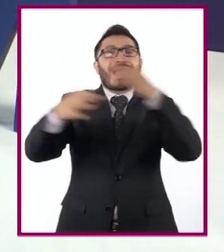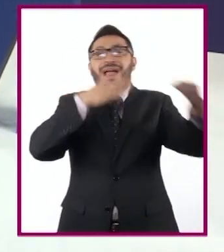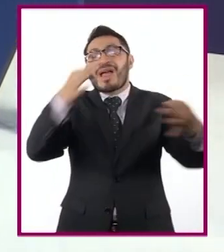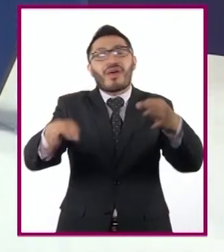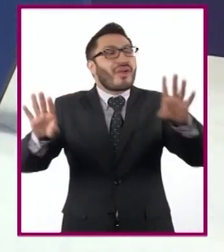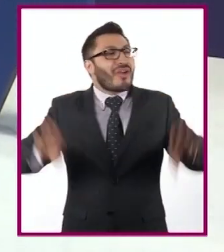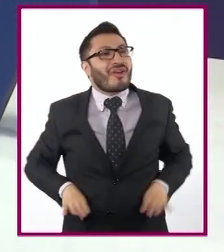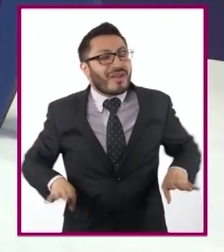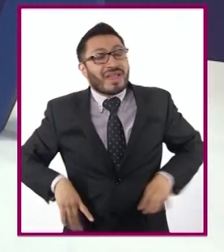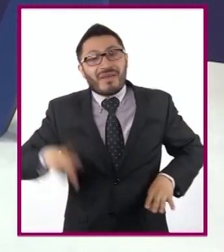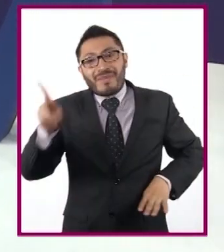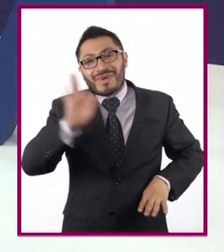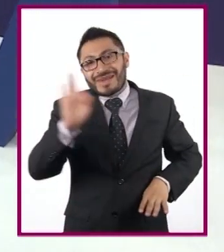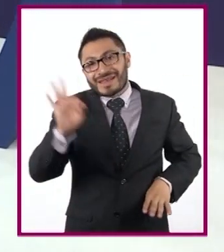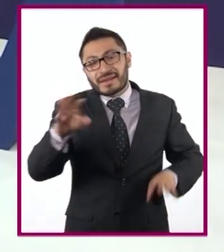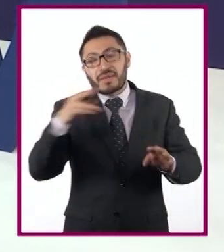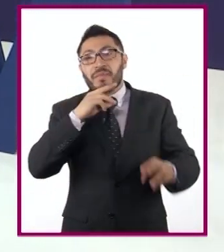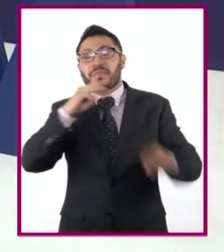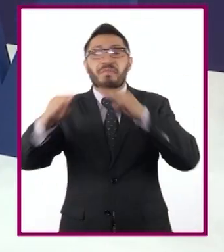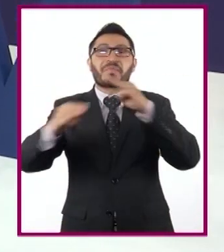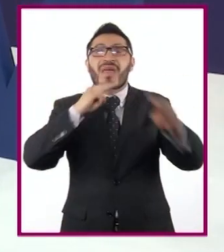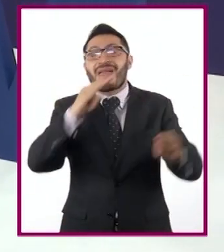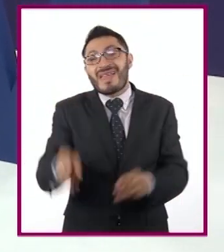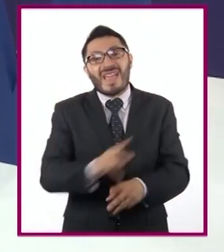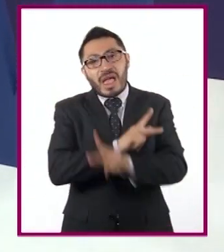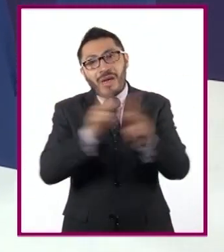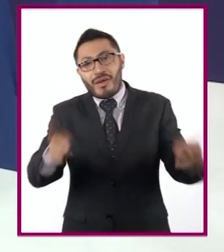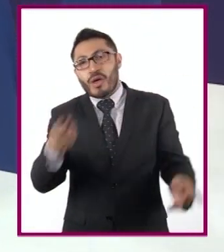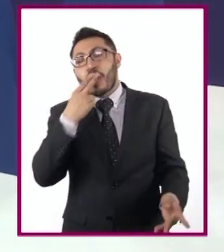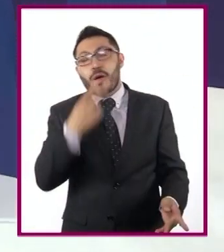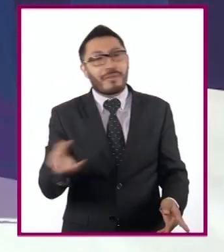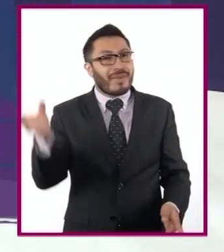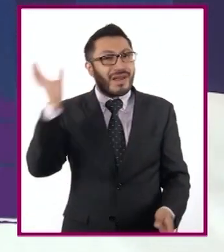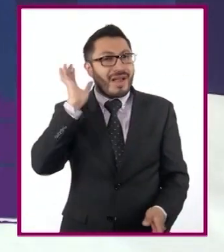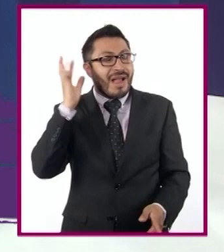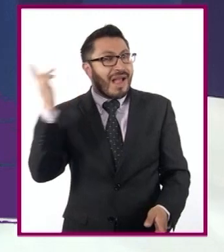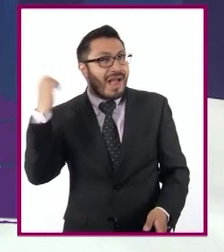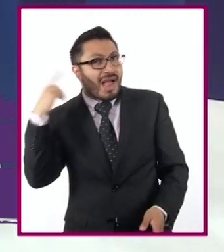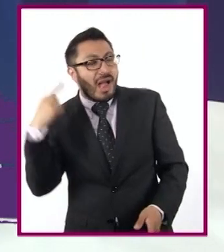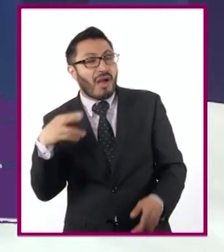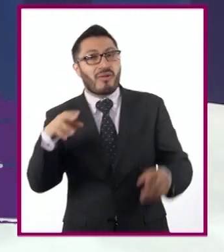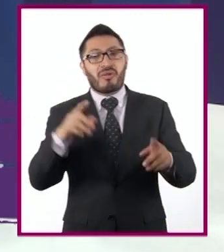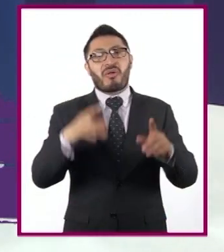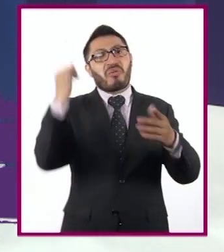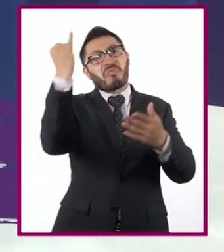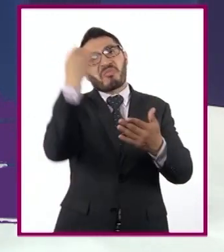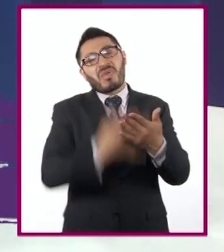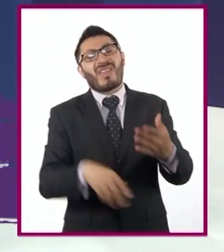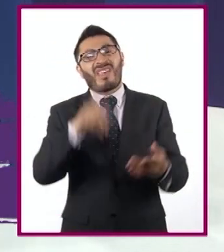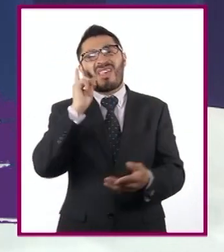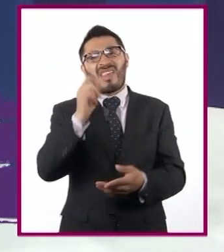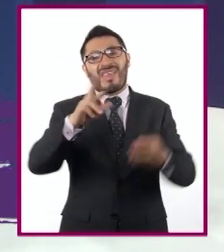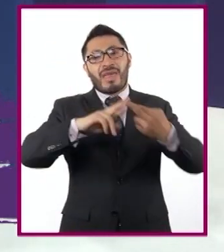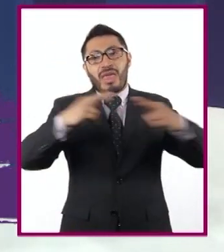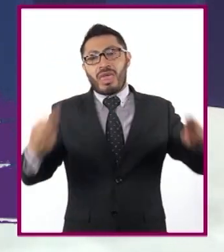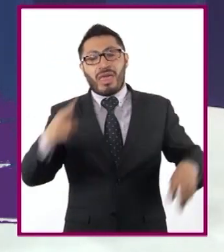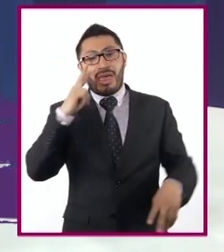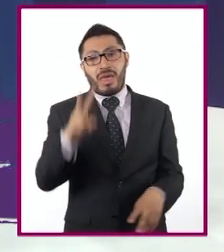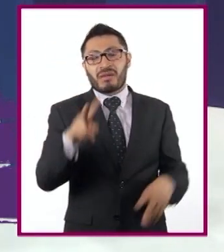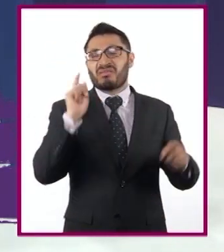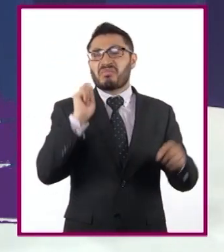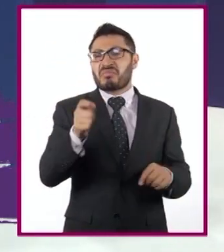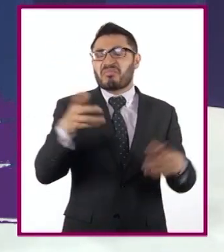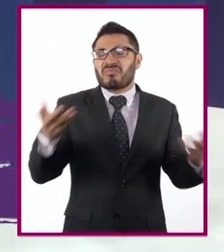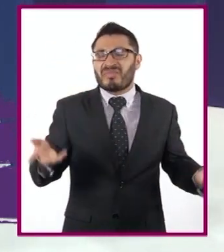Pero si los mensajes publicitarios pueden ocupar audios y gráficos, ¿qué son los recursos visuales?